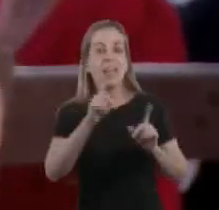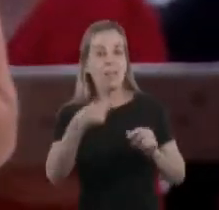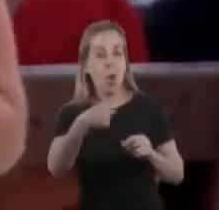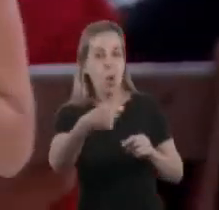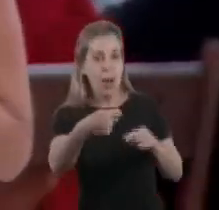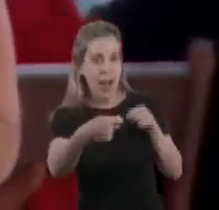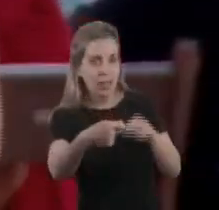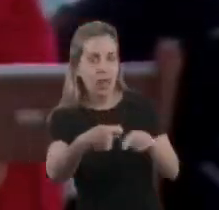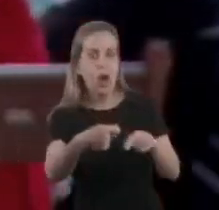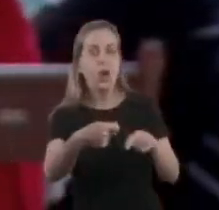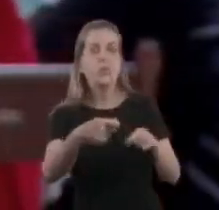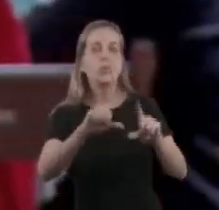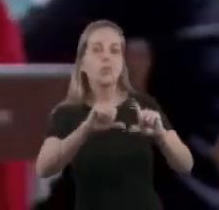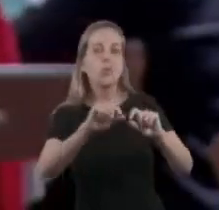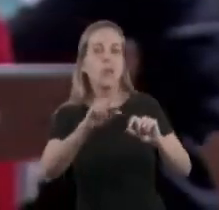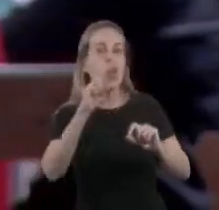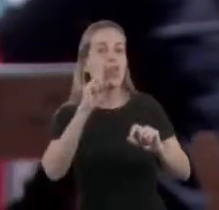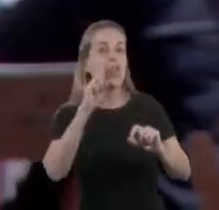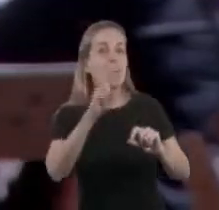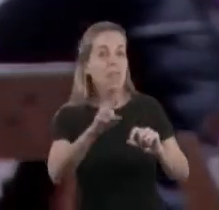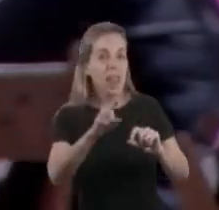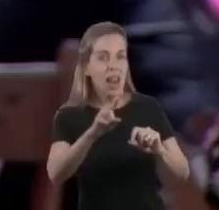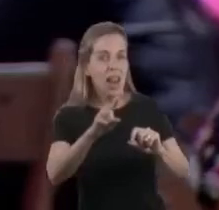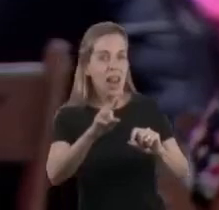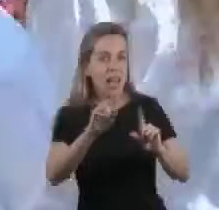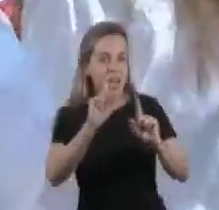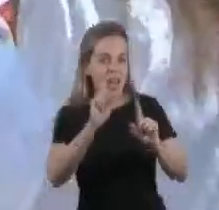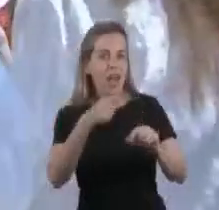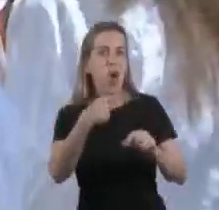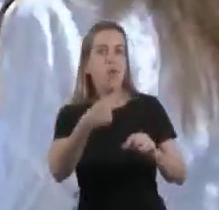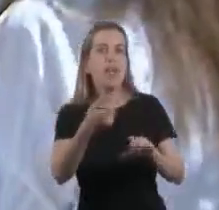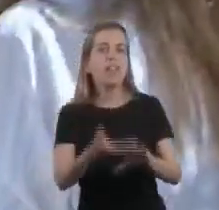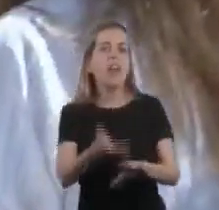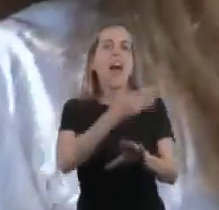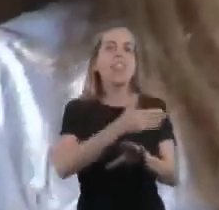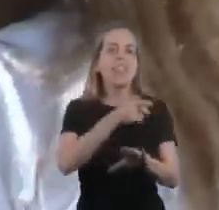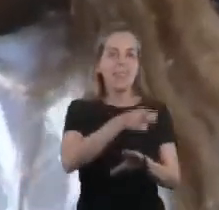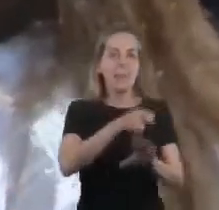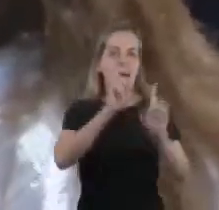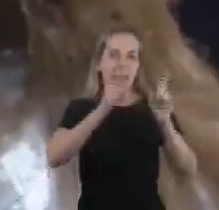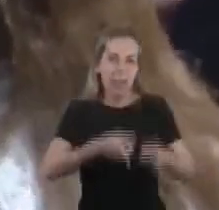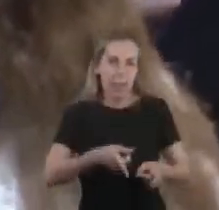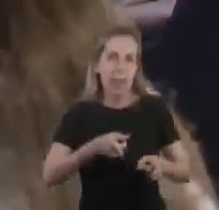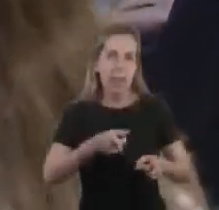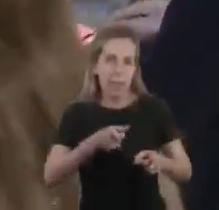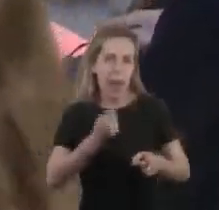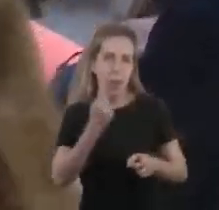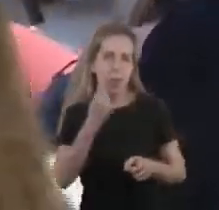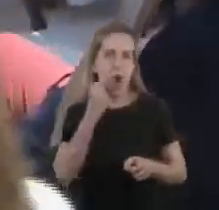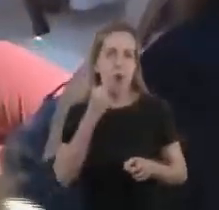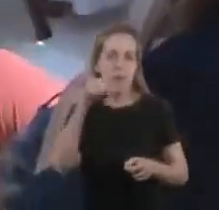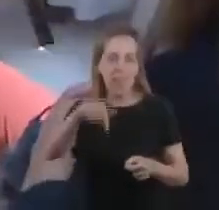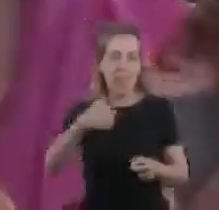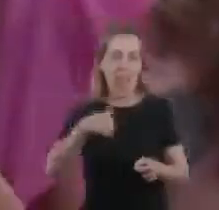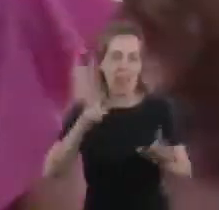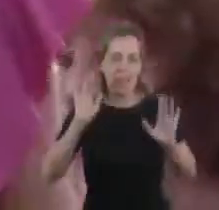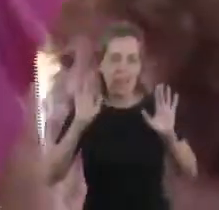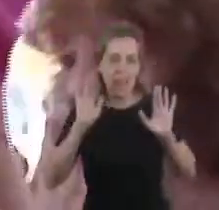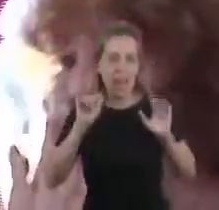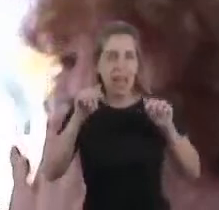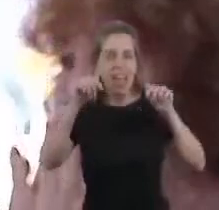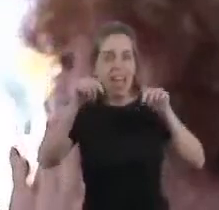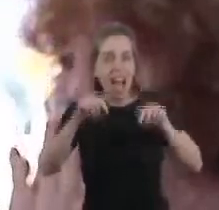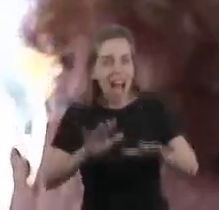prestación número 2000 anticipada para también un hombre de la Argentina. Esto es